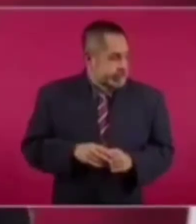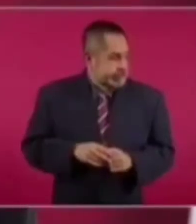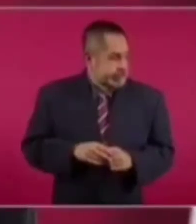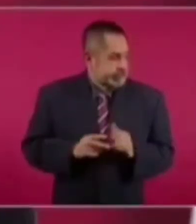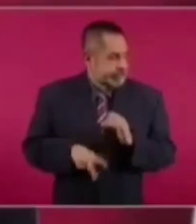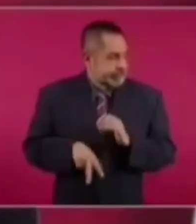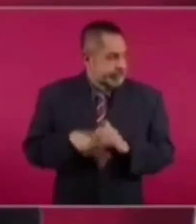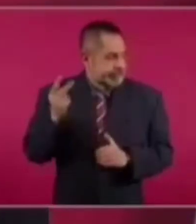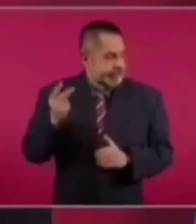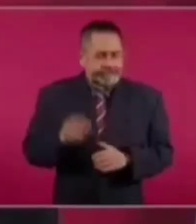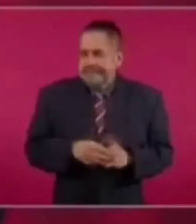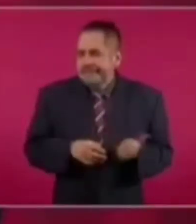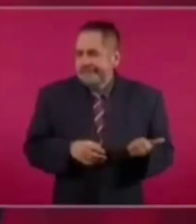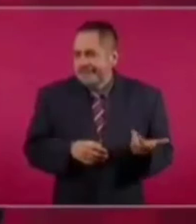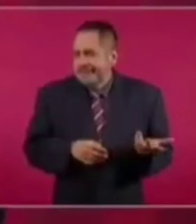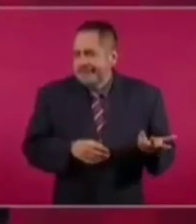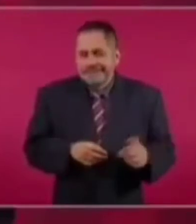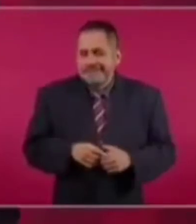Sería más importante